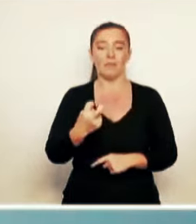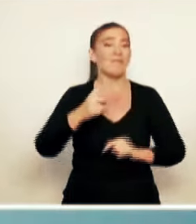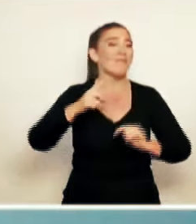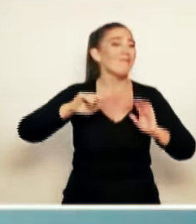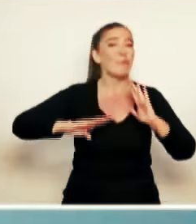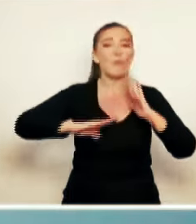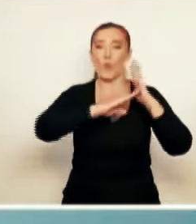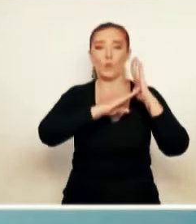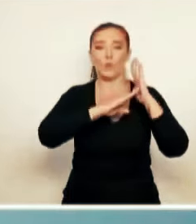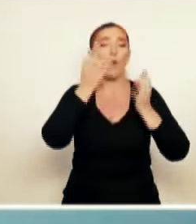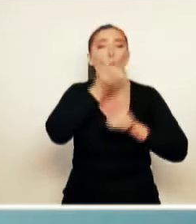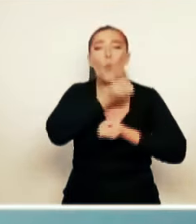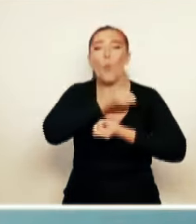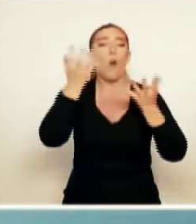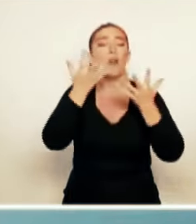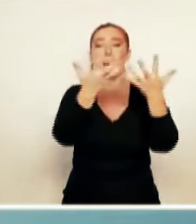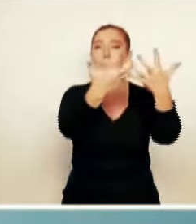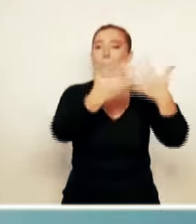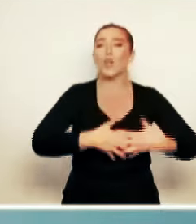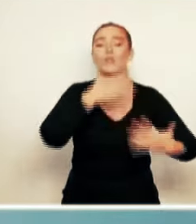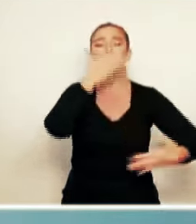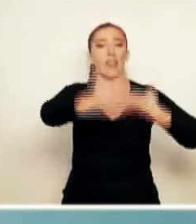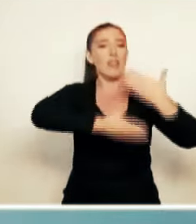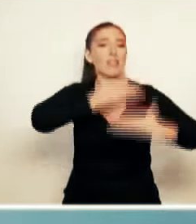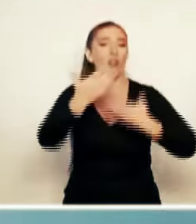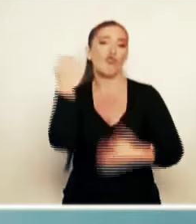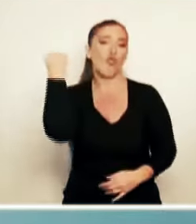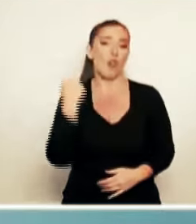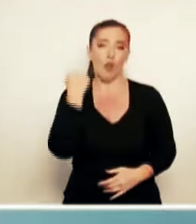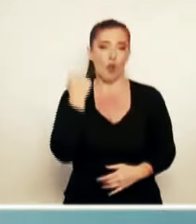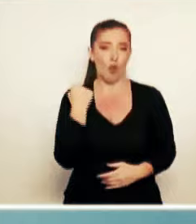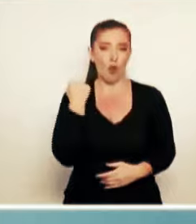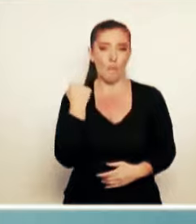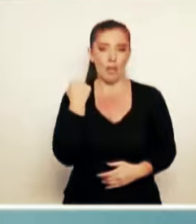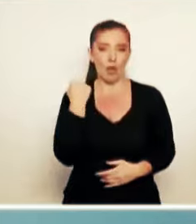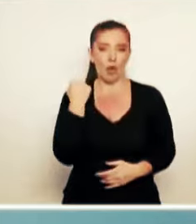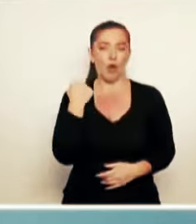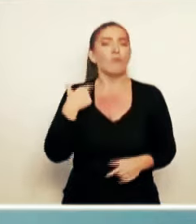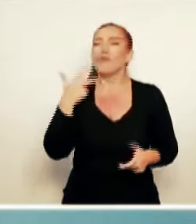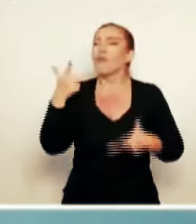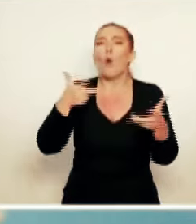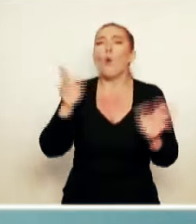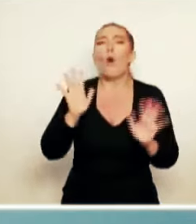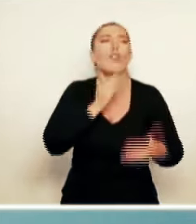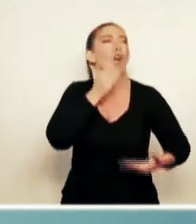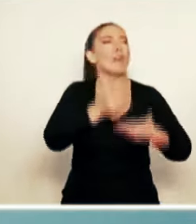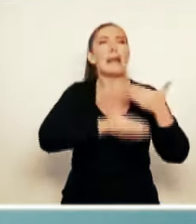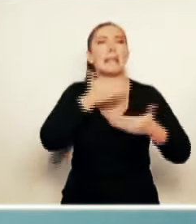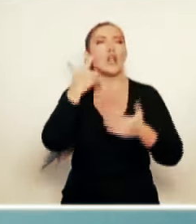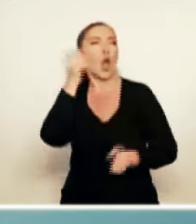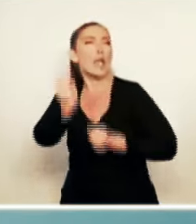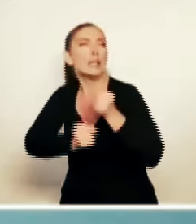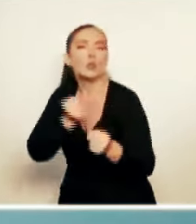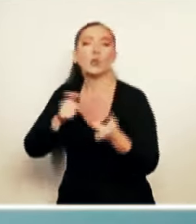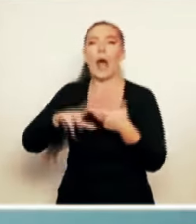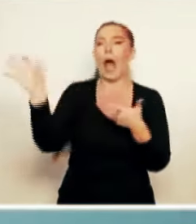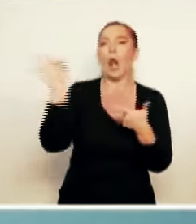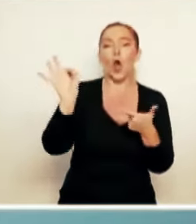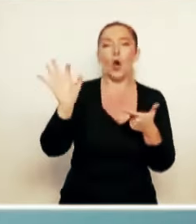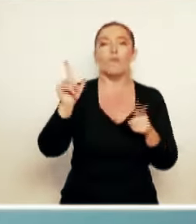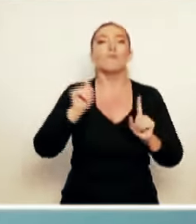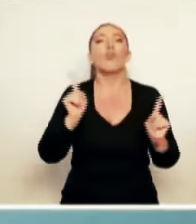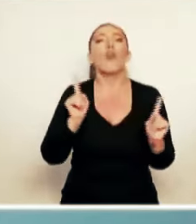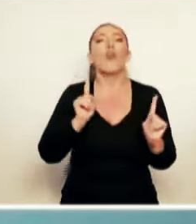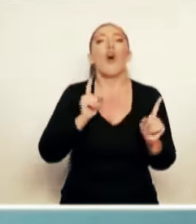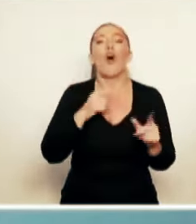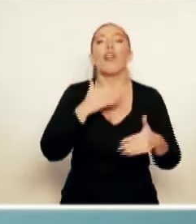centrales de cualquier proyecto de desarrollo económico. Ni siquiera estoy caracterizando el desarrollo, si es industrial o